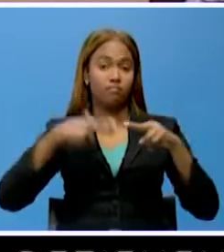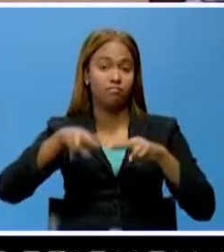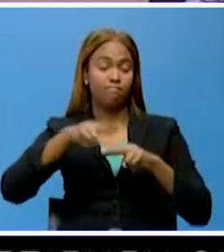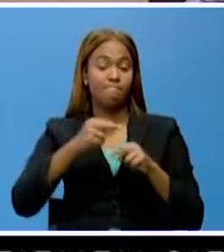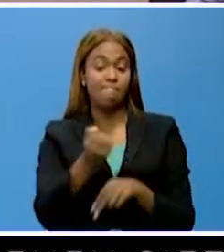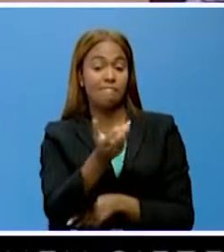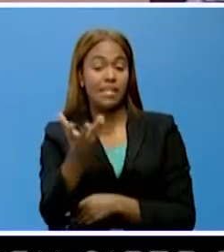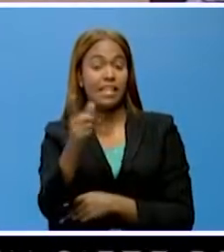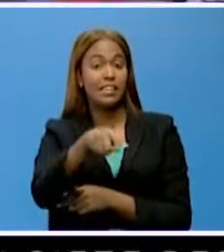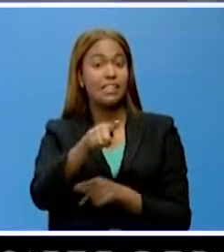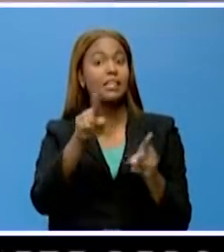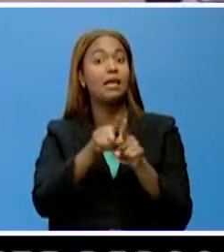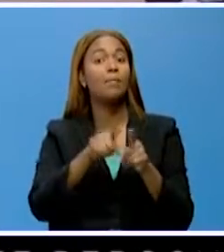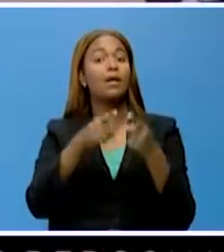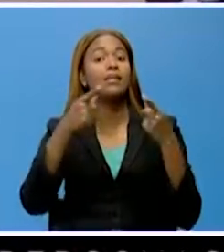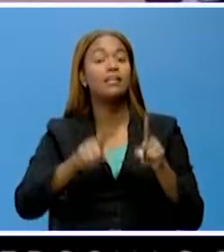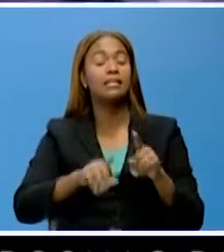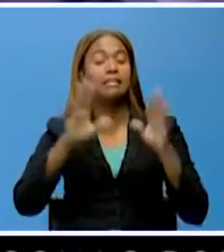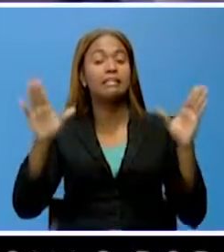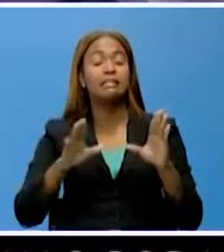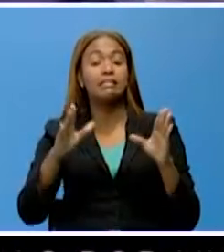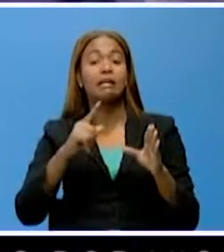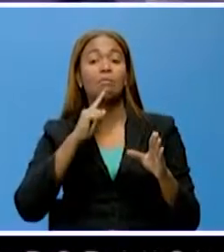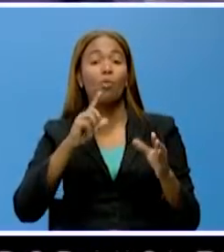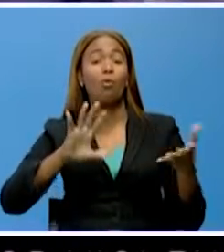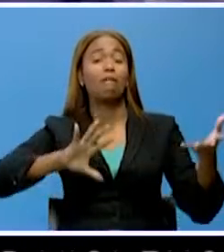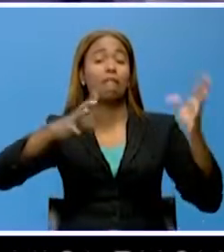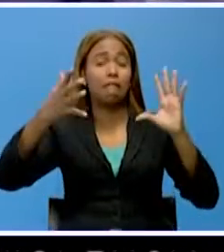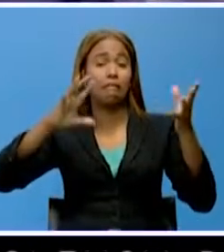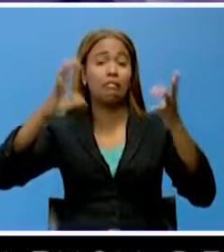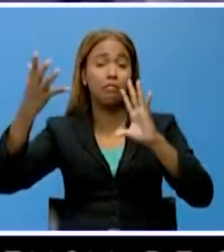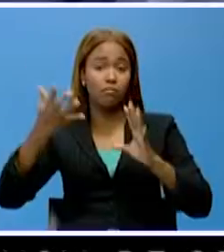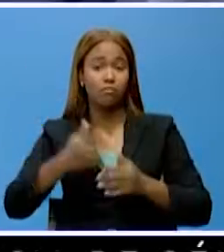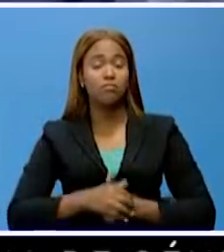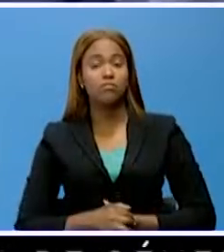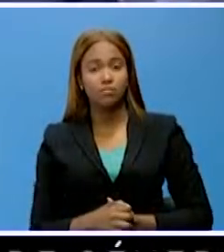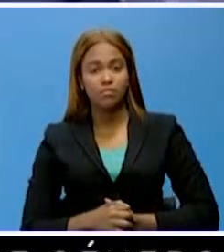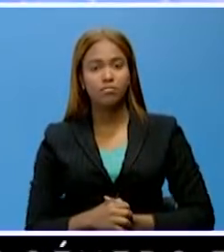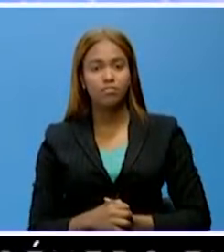algunas de las cuales incluso se produjeron sendos desórdenes.